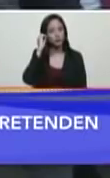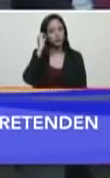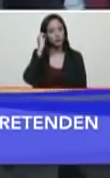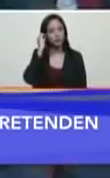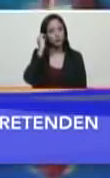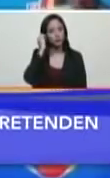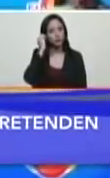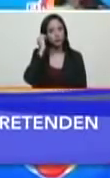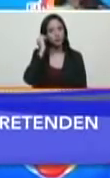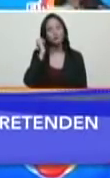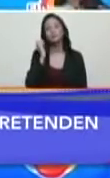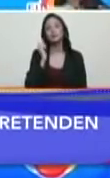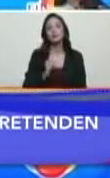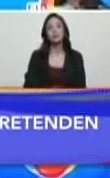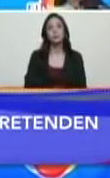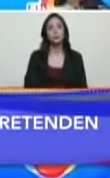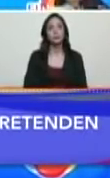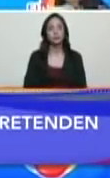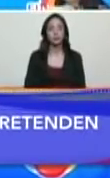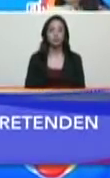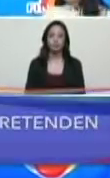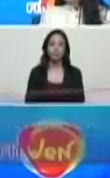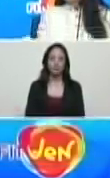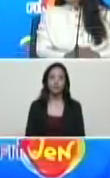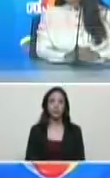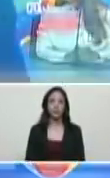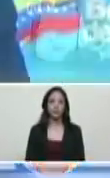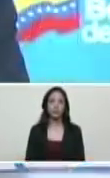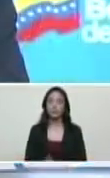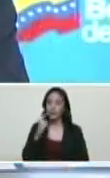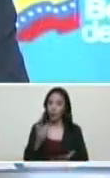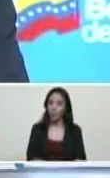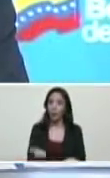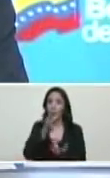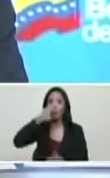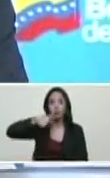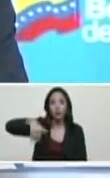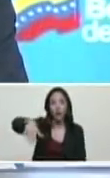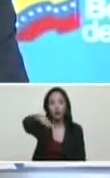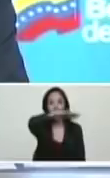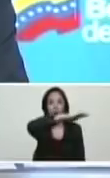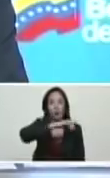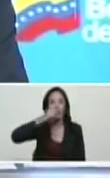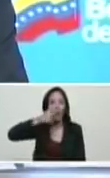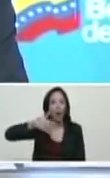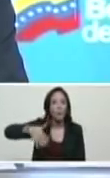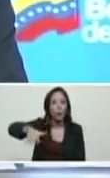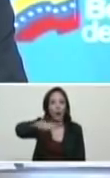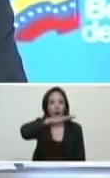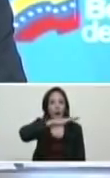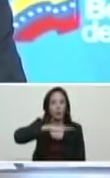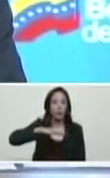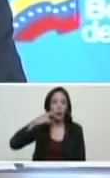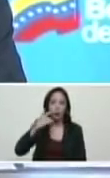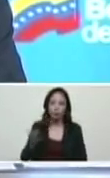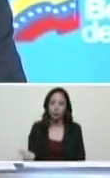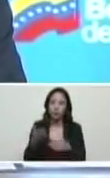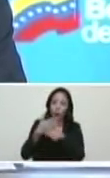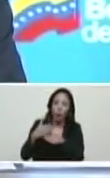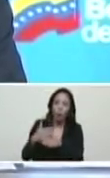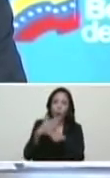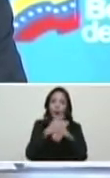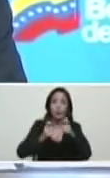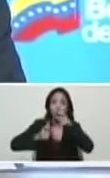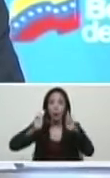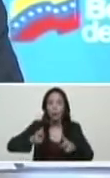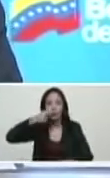naturaleza brava, bravía, que vayan al llano venezolano y convivan con el pueblo del llano para